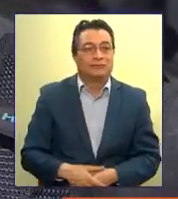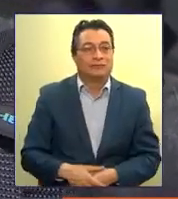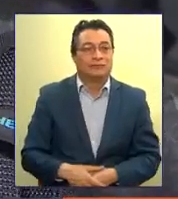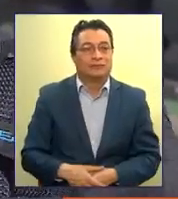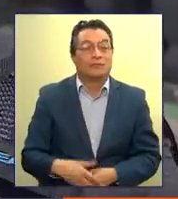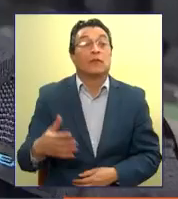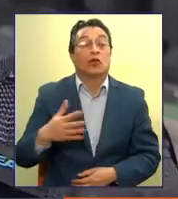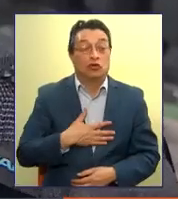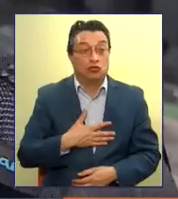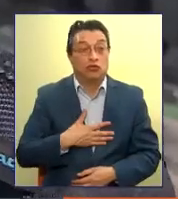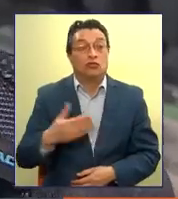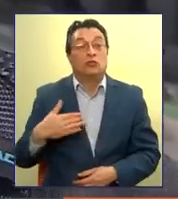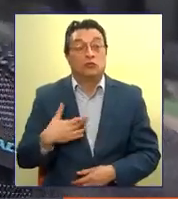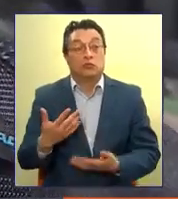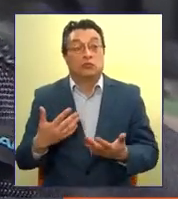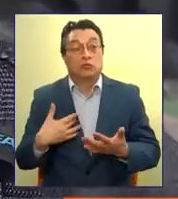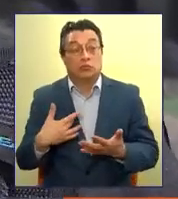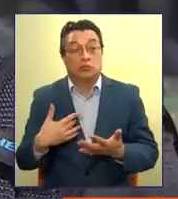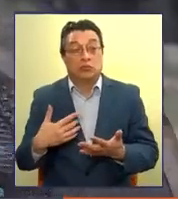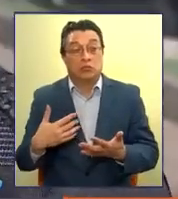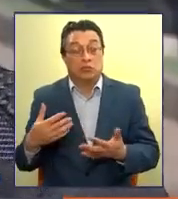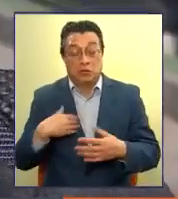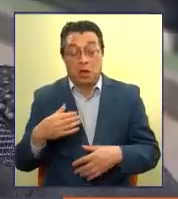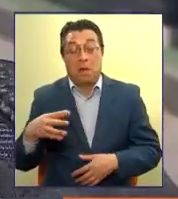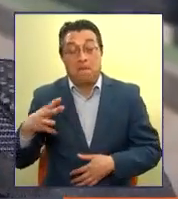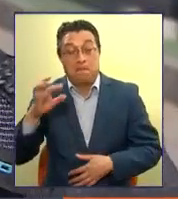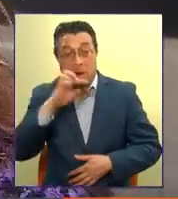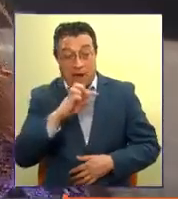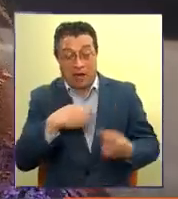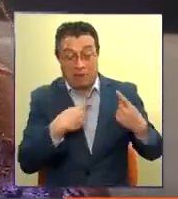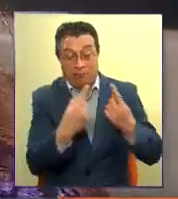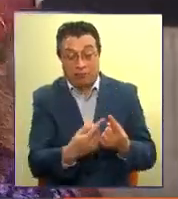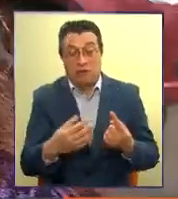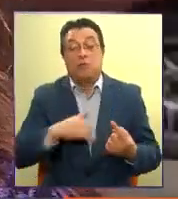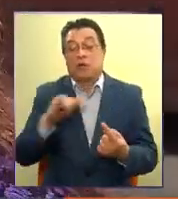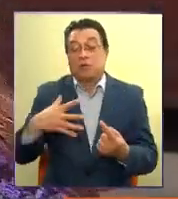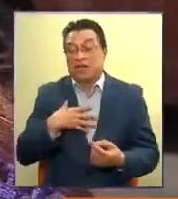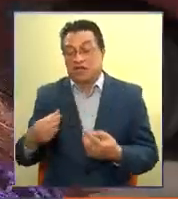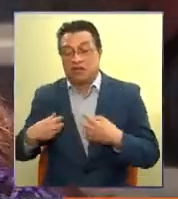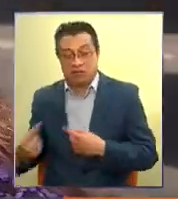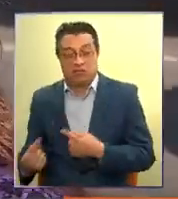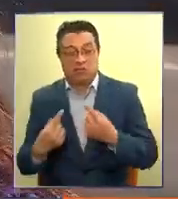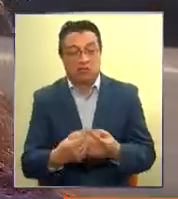mi padre y después traje a mis hijos, es una tradición. La atención.